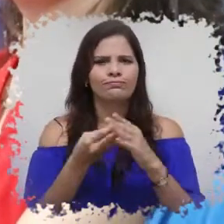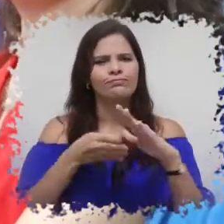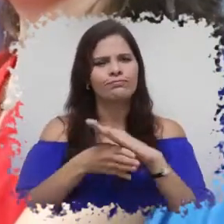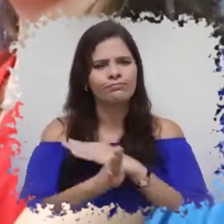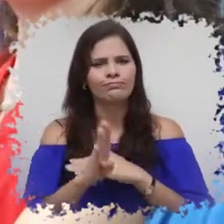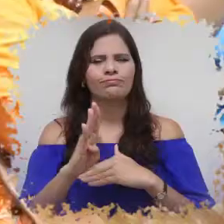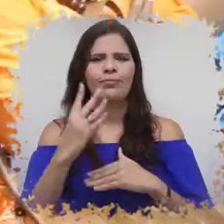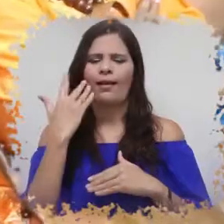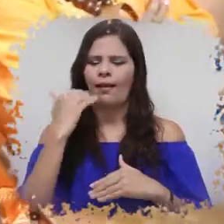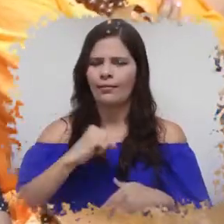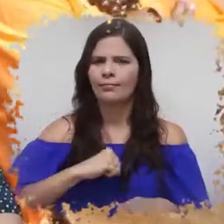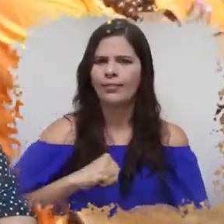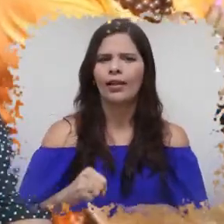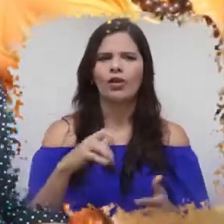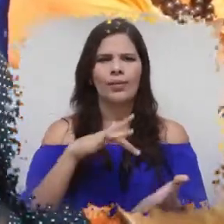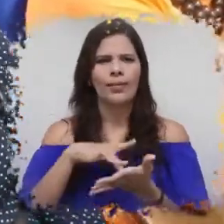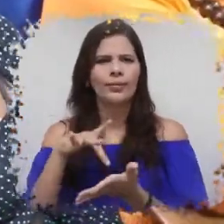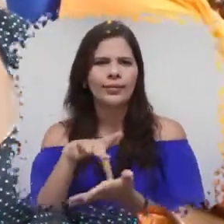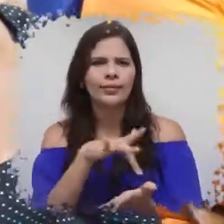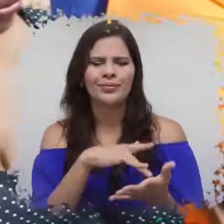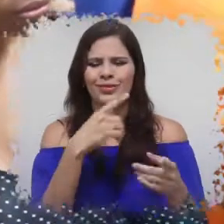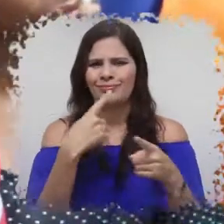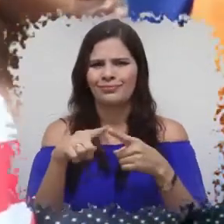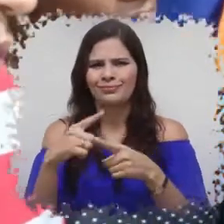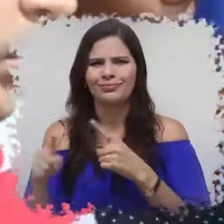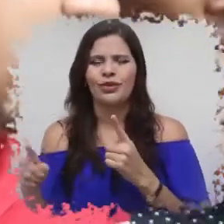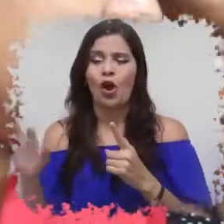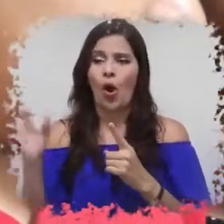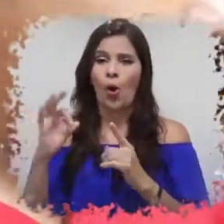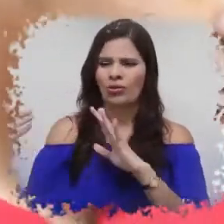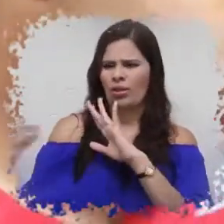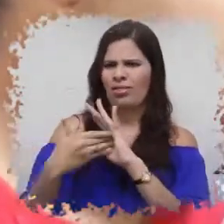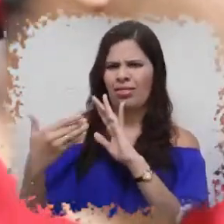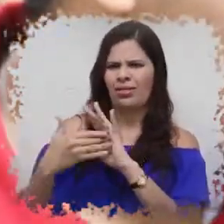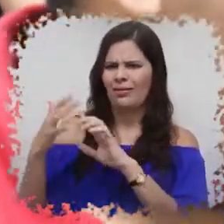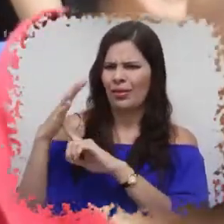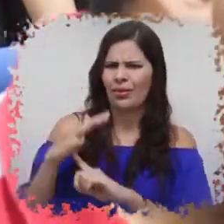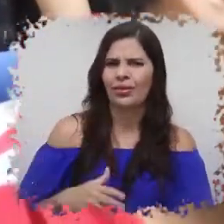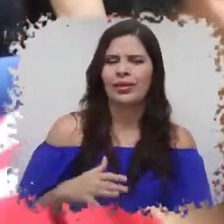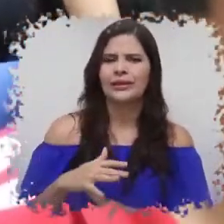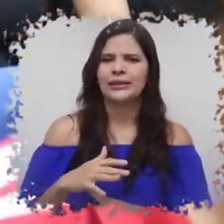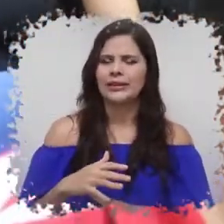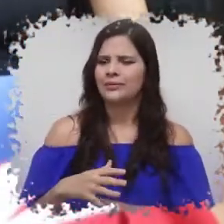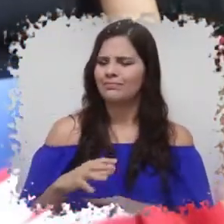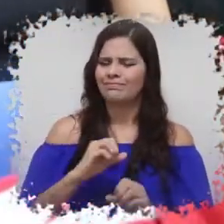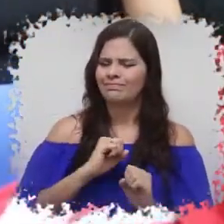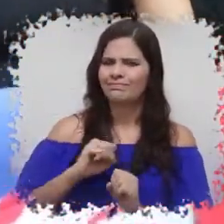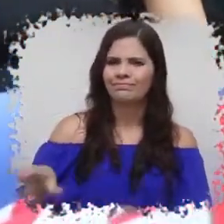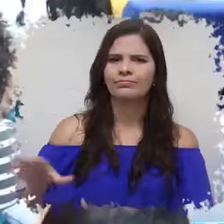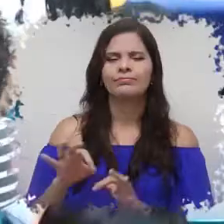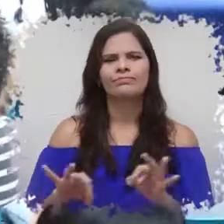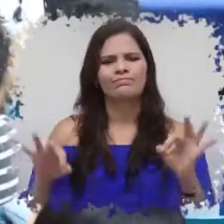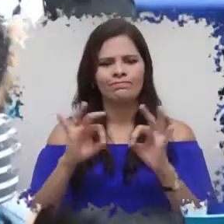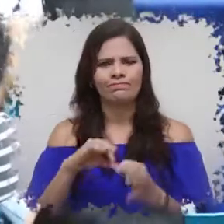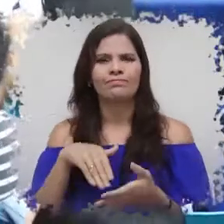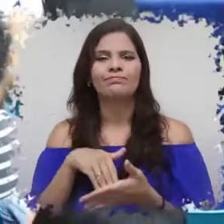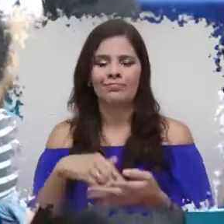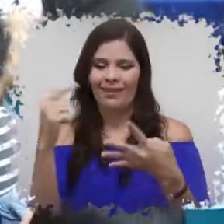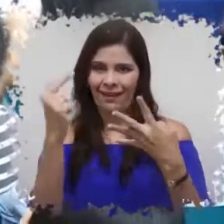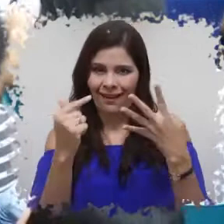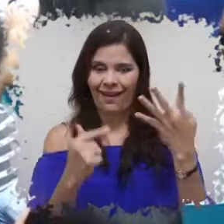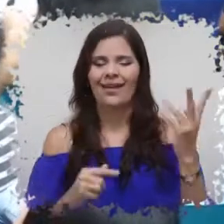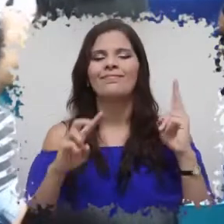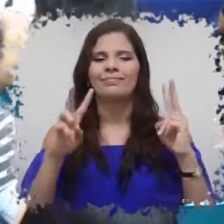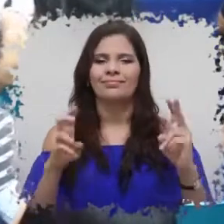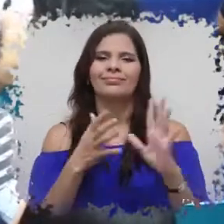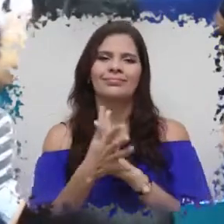acceso a la vida pública, la participación ciudadana, las formas de violencias contra la mujer y la erradicación de este flagelo fueron los